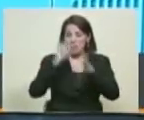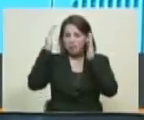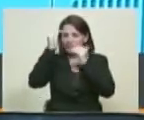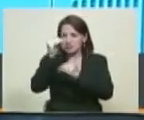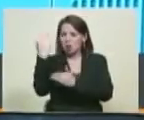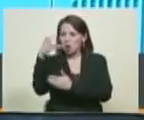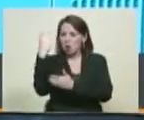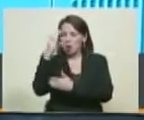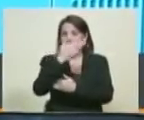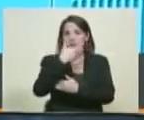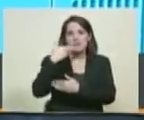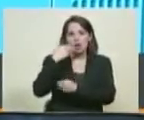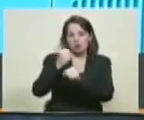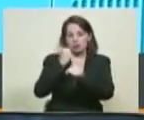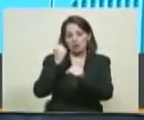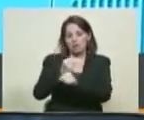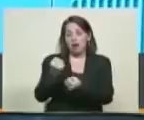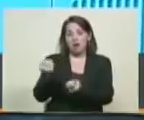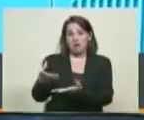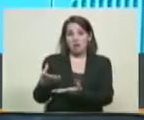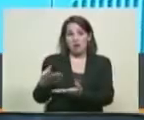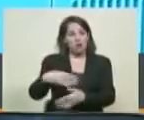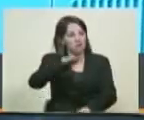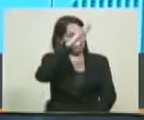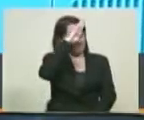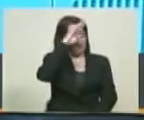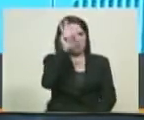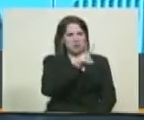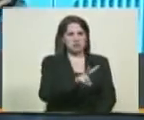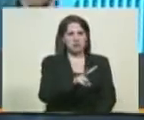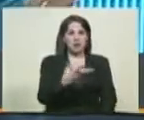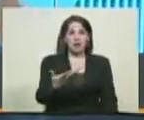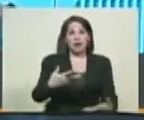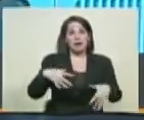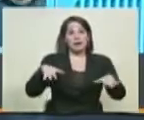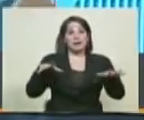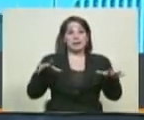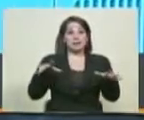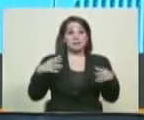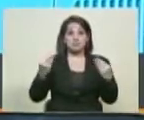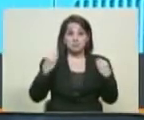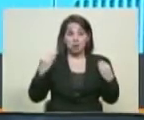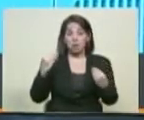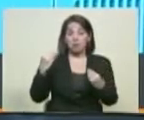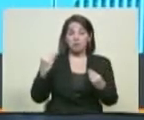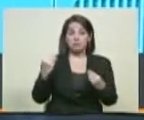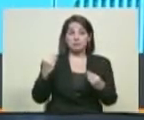Colombia mejor. Pero no, él se dedicó a hacernos la guerra económica desde Cúcuta, desde Maicao,